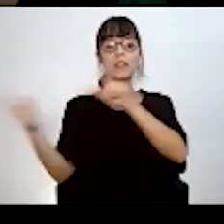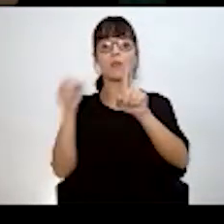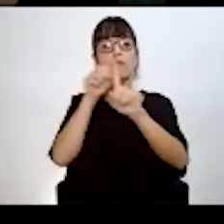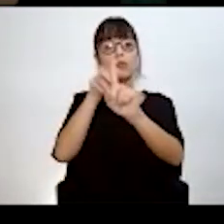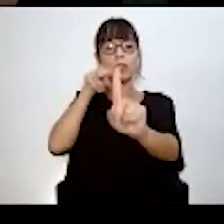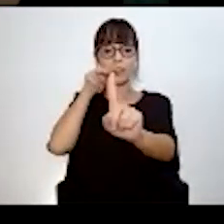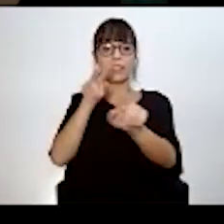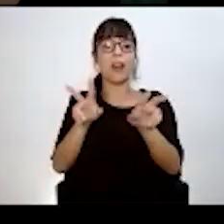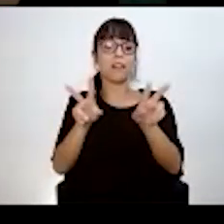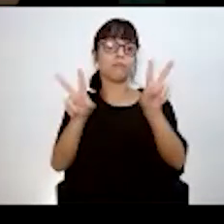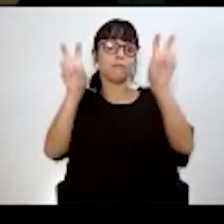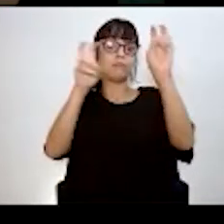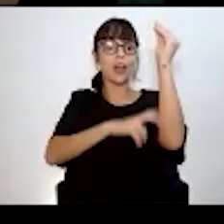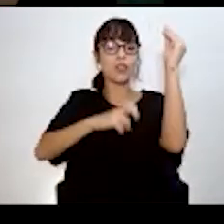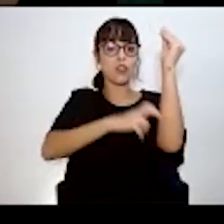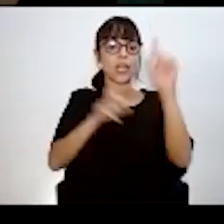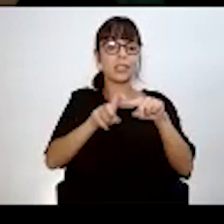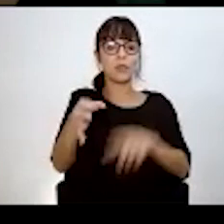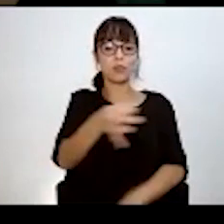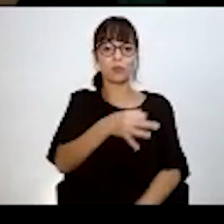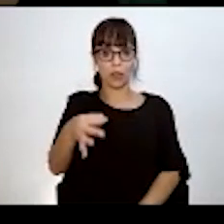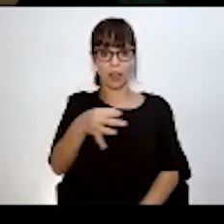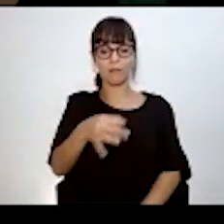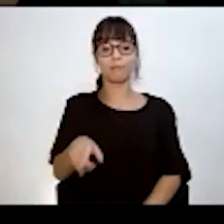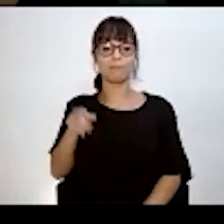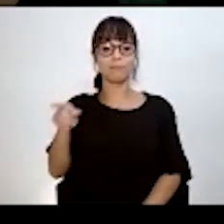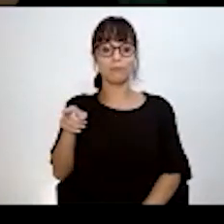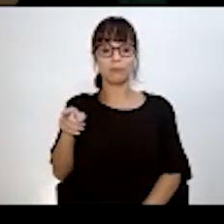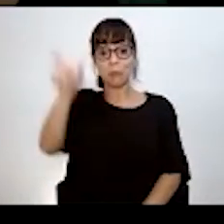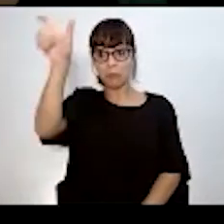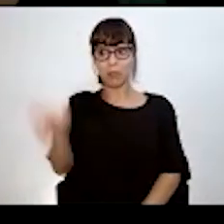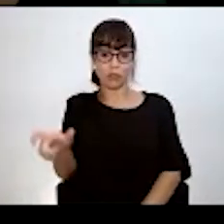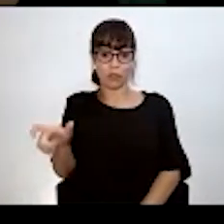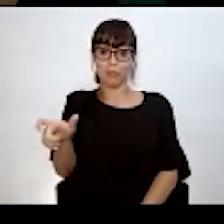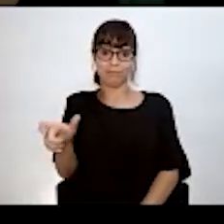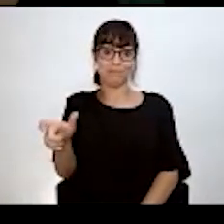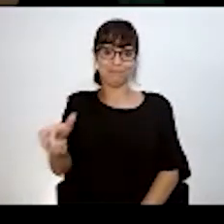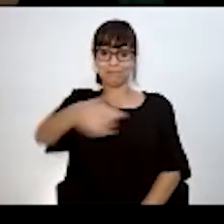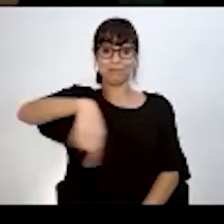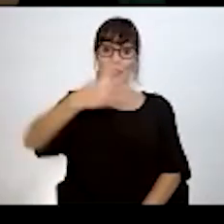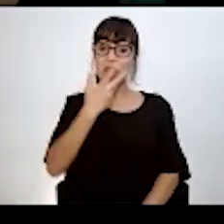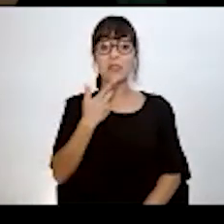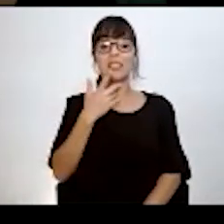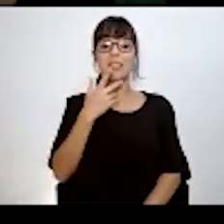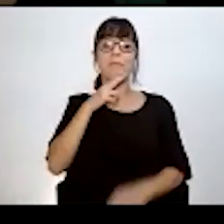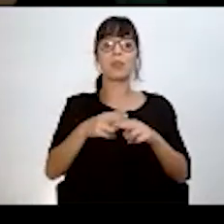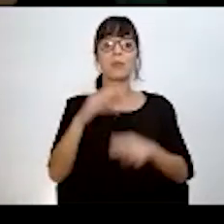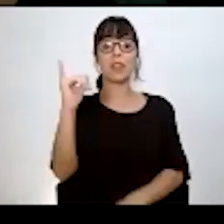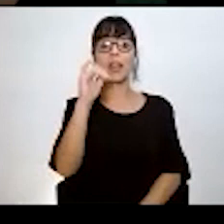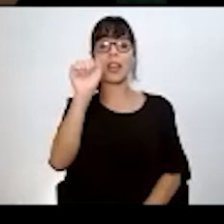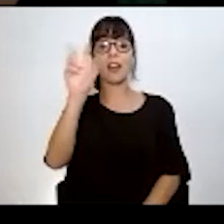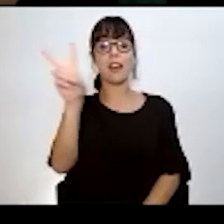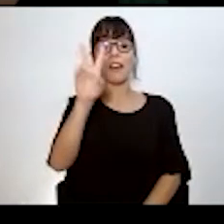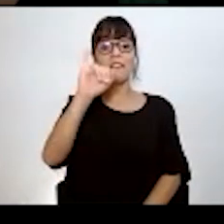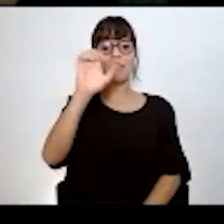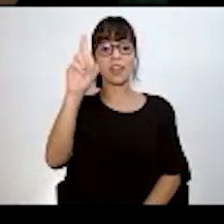presentación. Como saben, Javier Velasco Vázquez, compañero de investigación de esta casa desde hace muchísimo tiempo, doctor